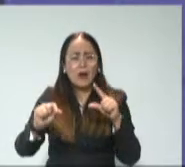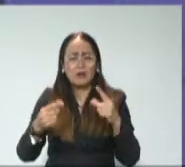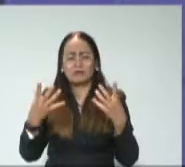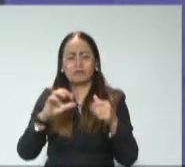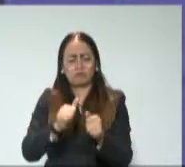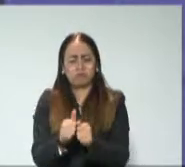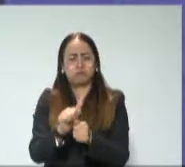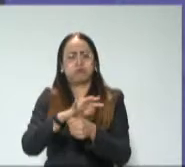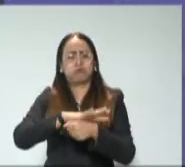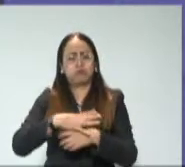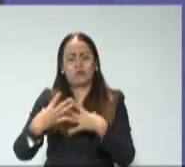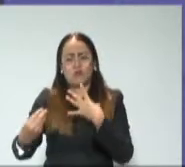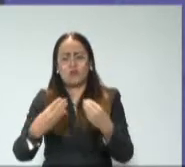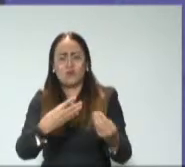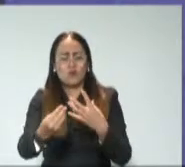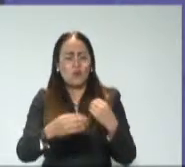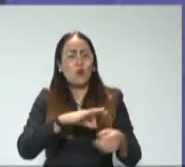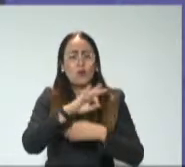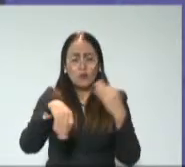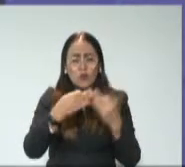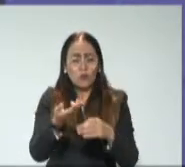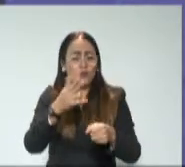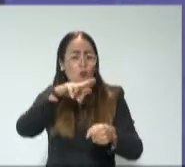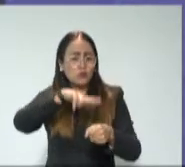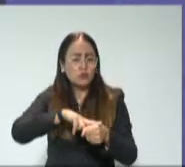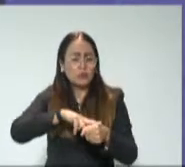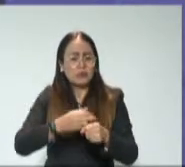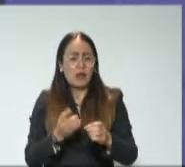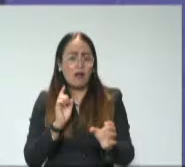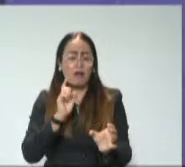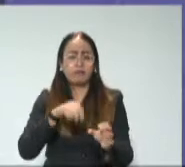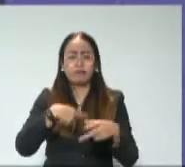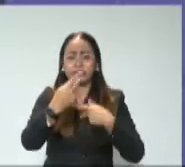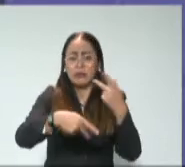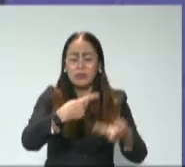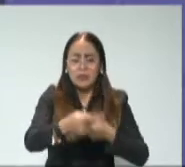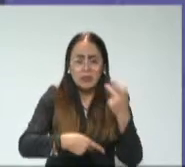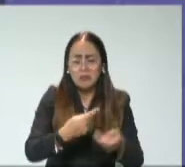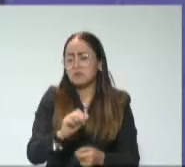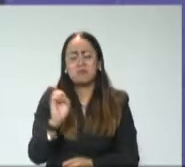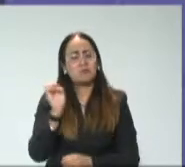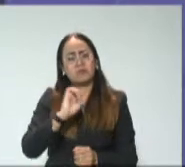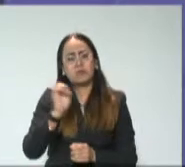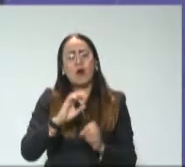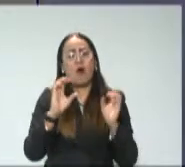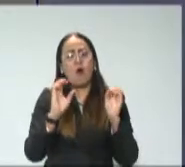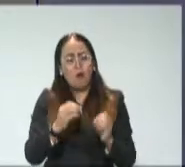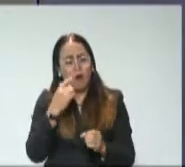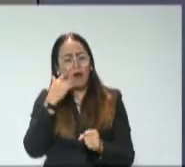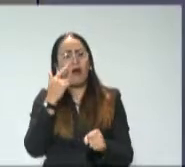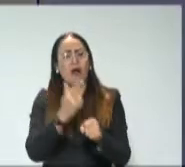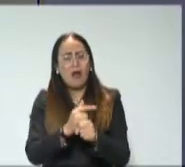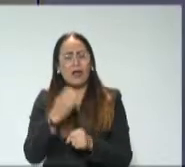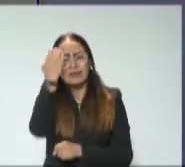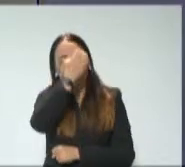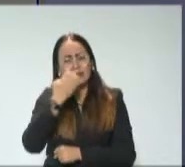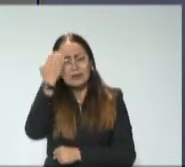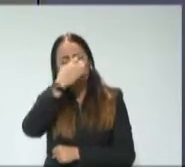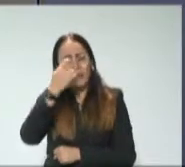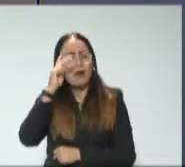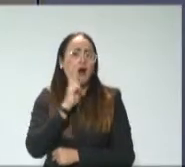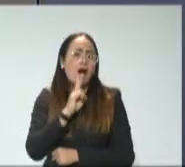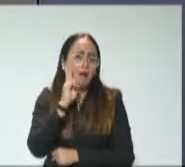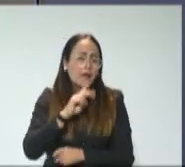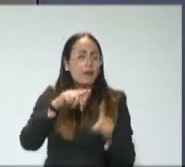han ido a hospitales a confesar su situación o a que se les detecte la enfermedad y naturalmente